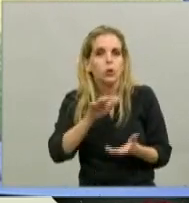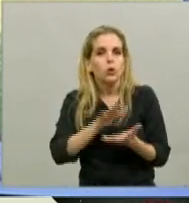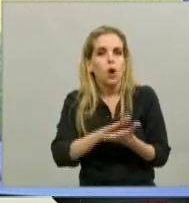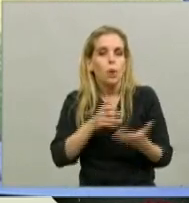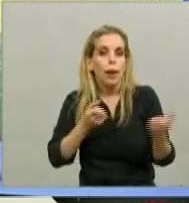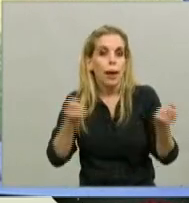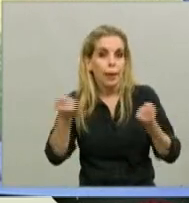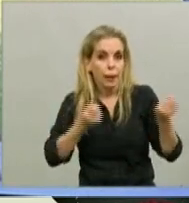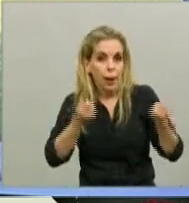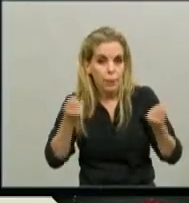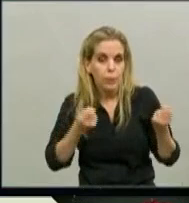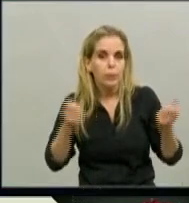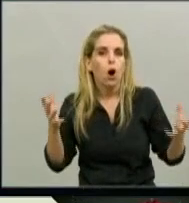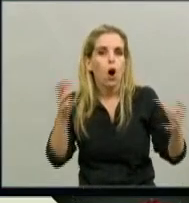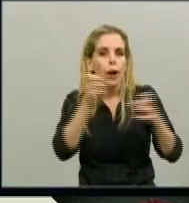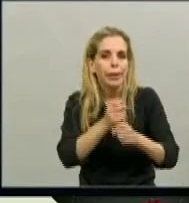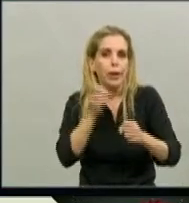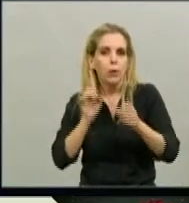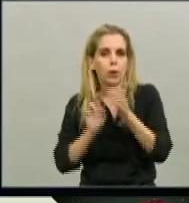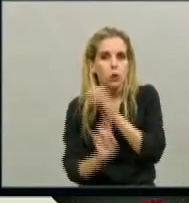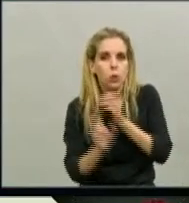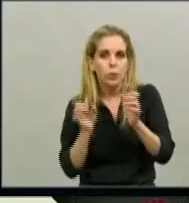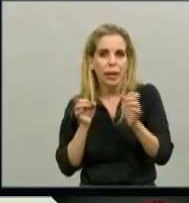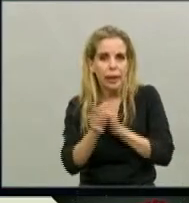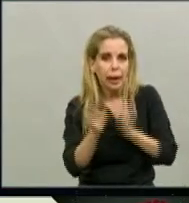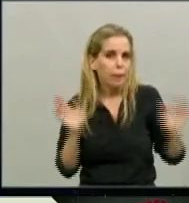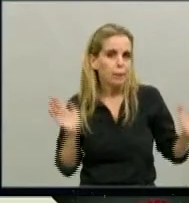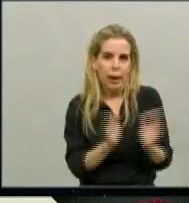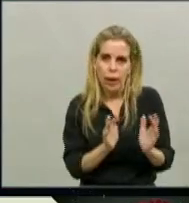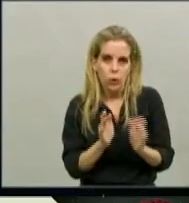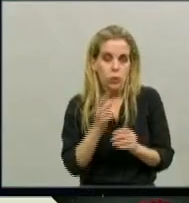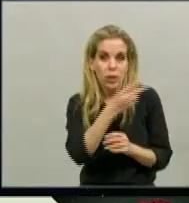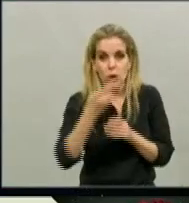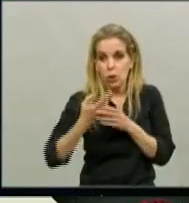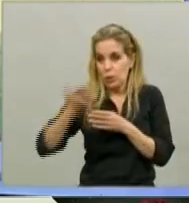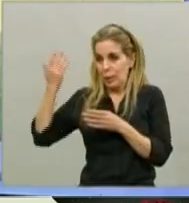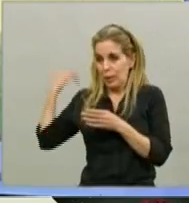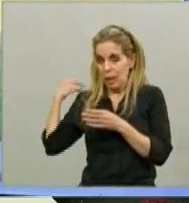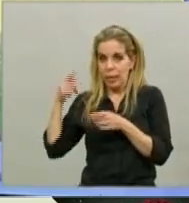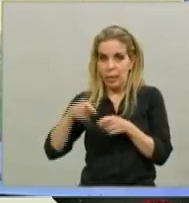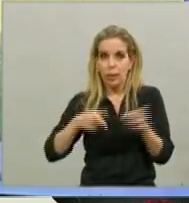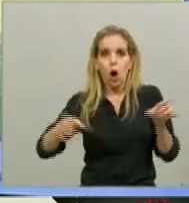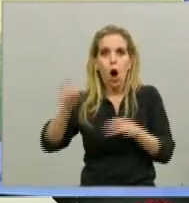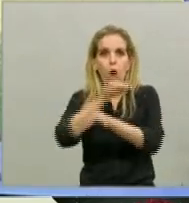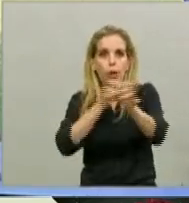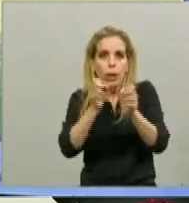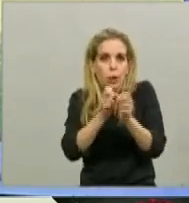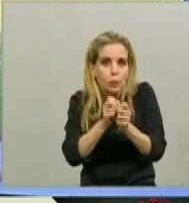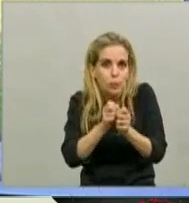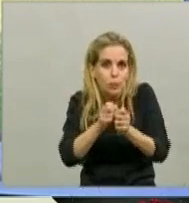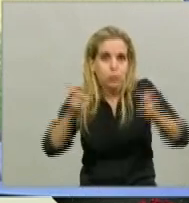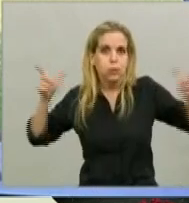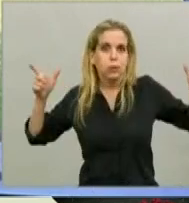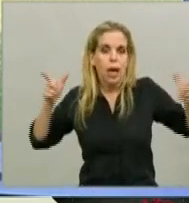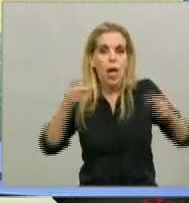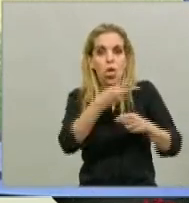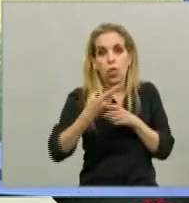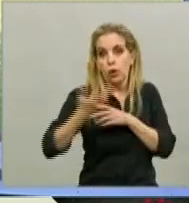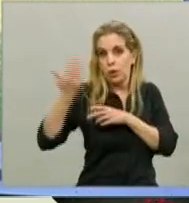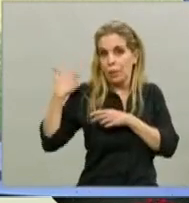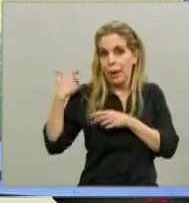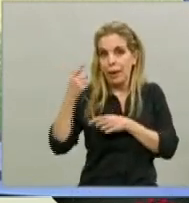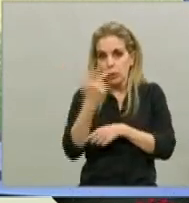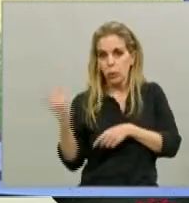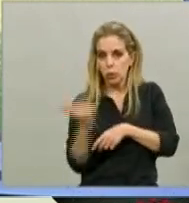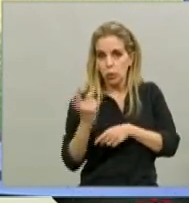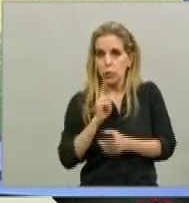uso del transporte público en el área metropolitana. Hasta hace 2 semanas venía creciendo. Hace 2 semanas tomamos medidas, una primer tanda de